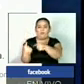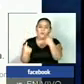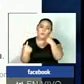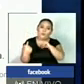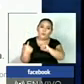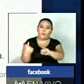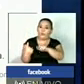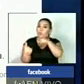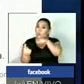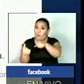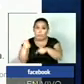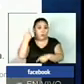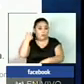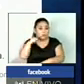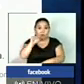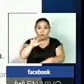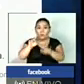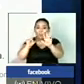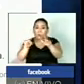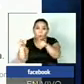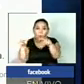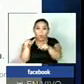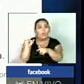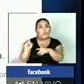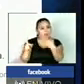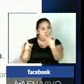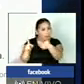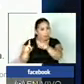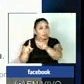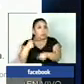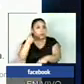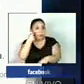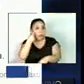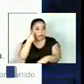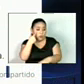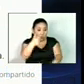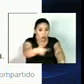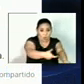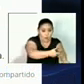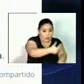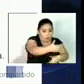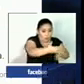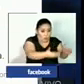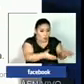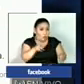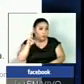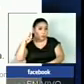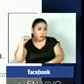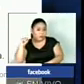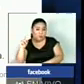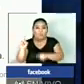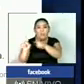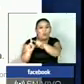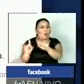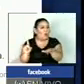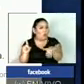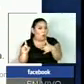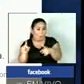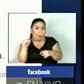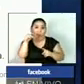un hombre de 56 años, quien estuvo en tratamiento en la unidad de cuidados intensivos. Esta persona se contagió